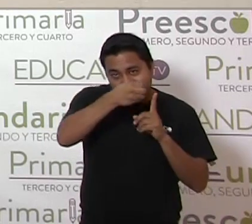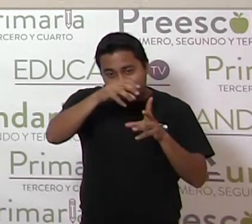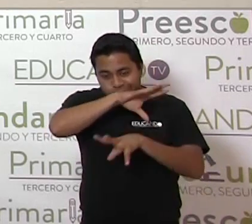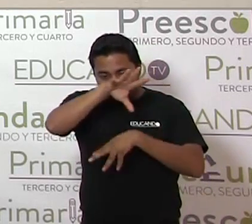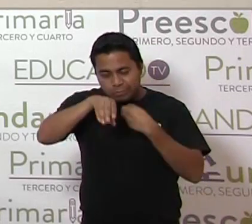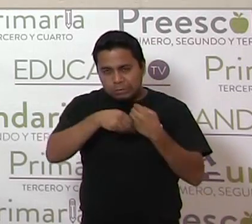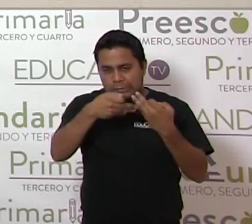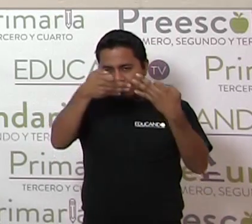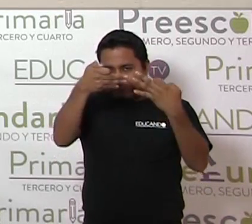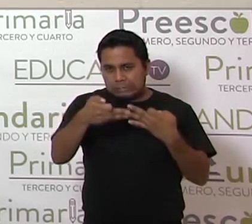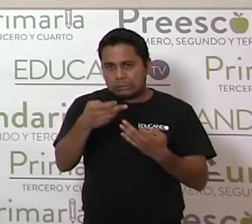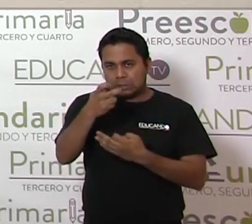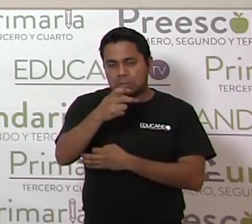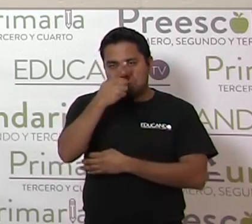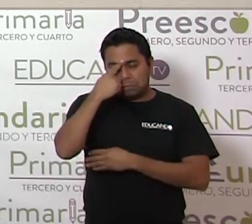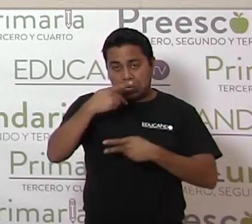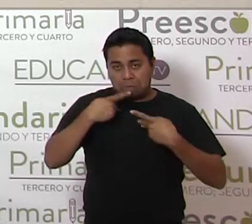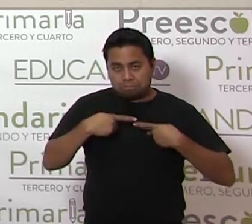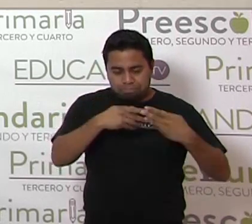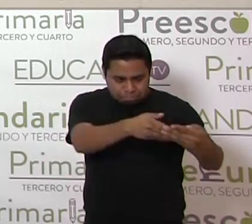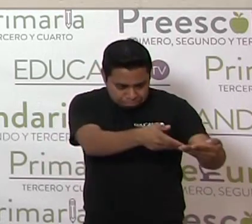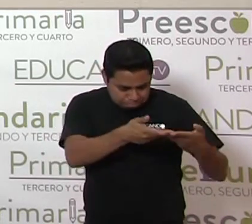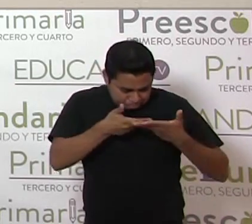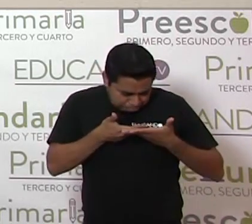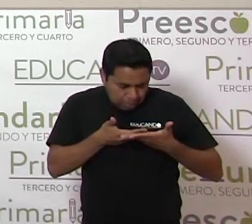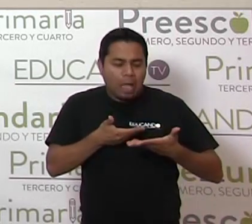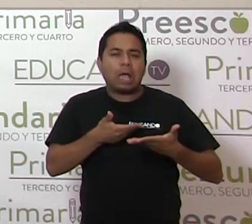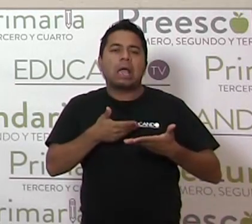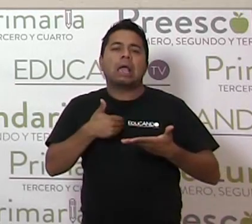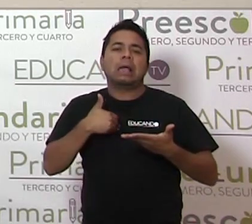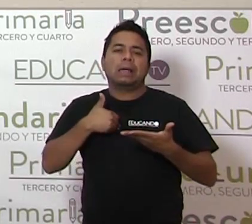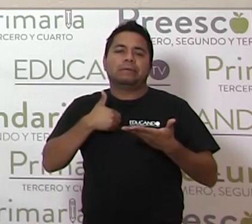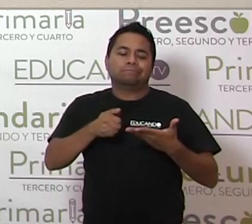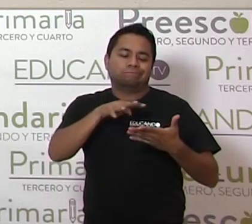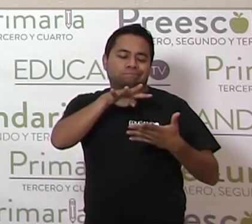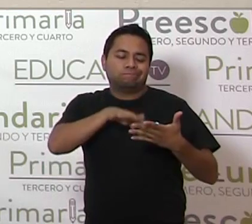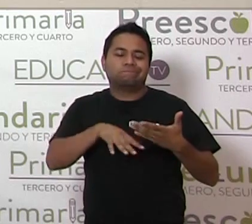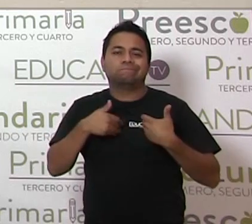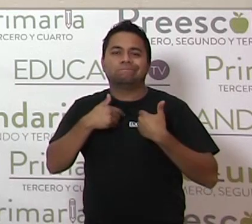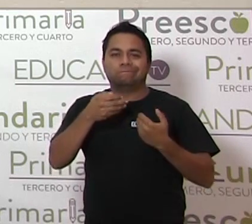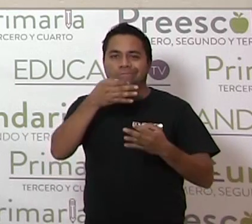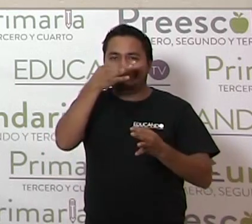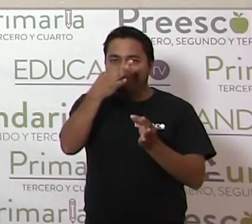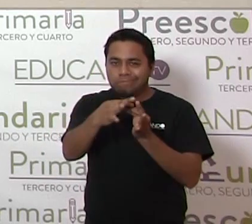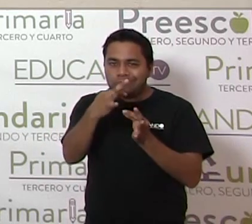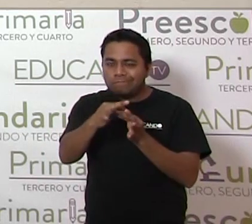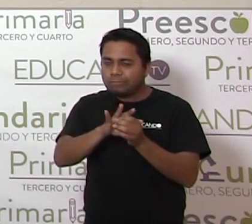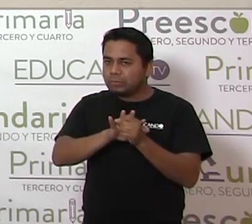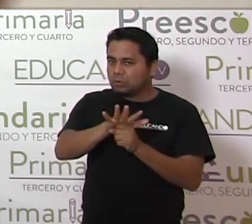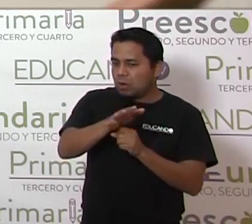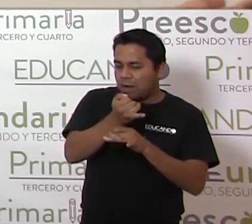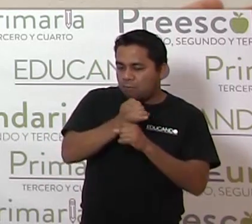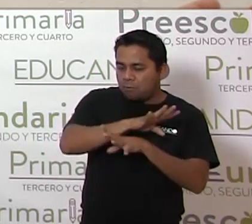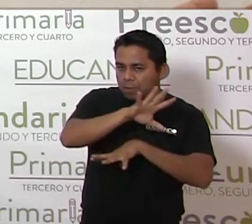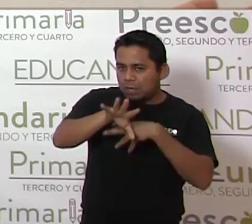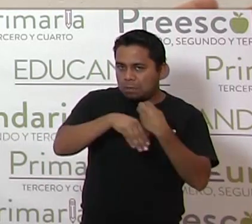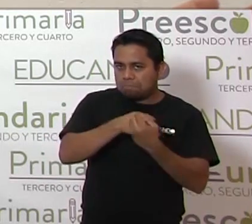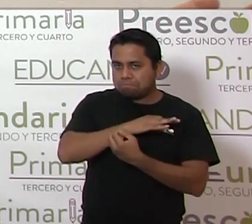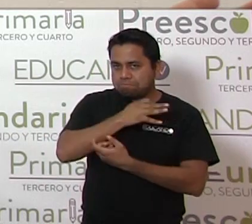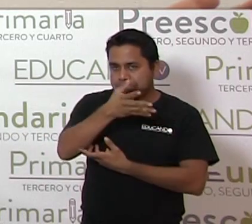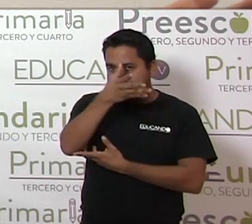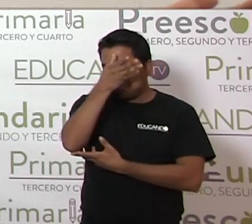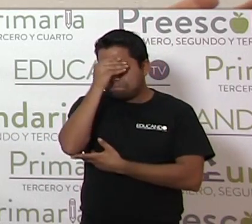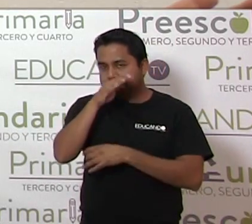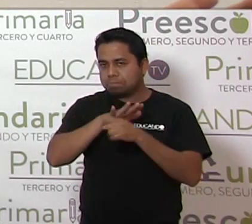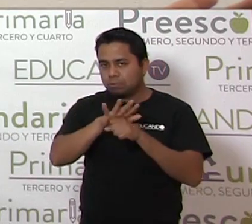y esquematizada. Así, nuestro receptor va a recibirla de forma muy clara y precisa y va a poder